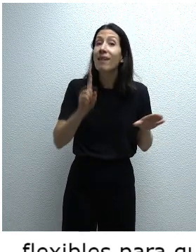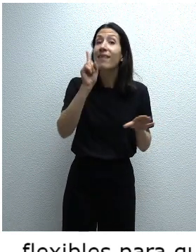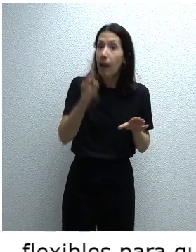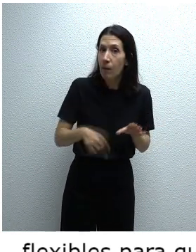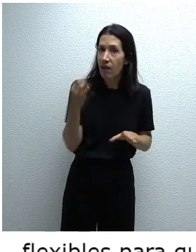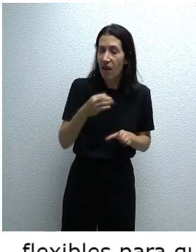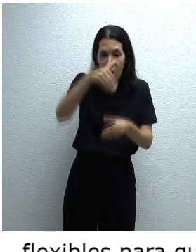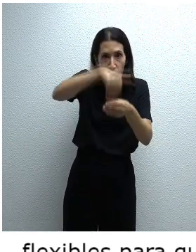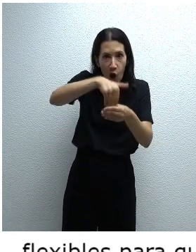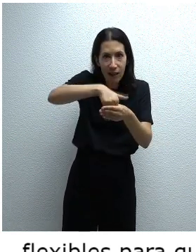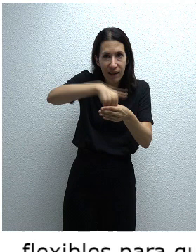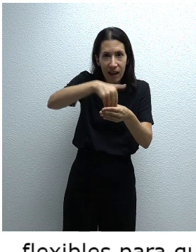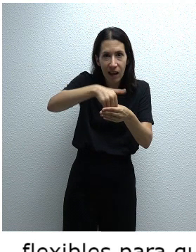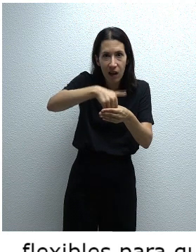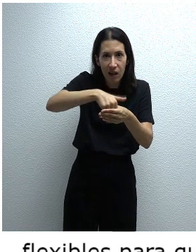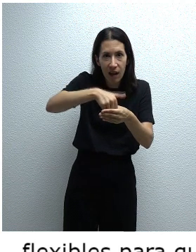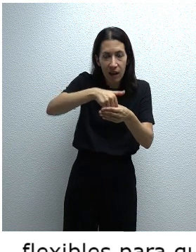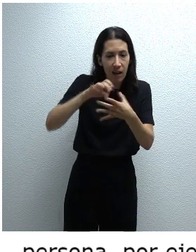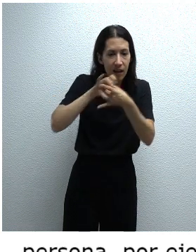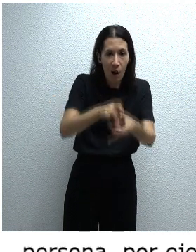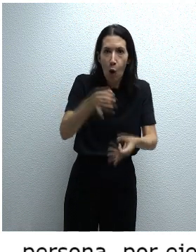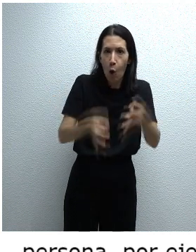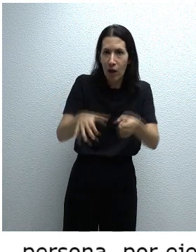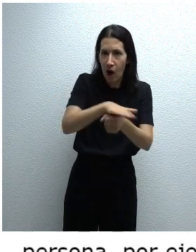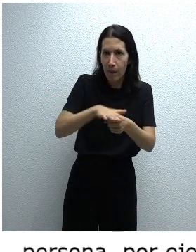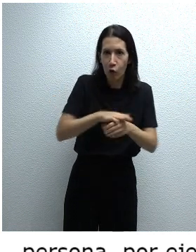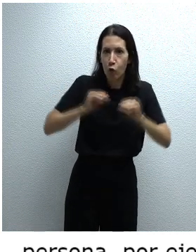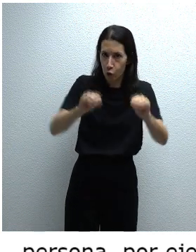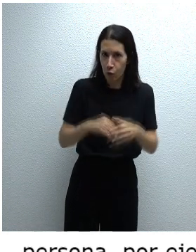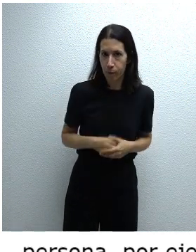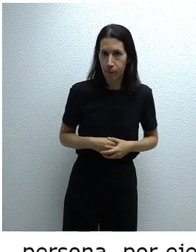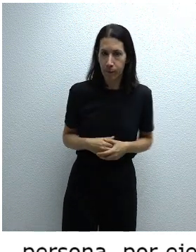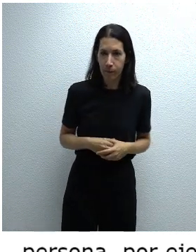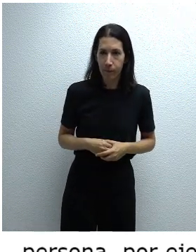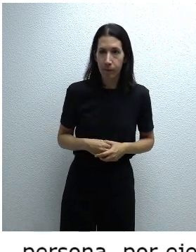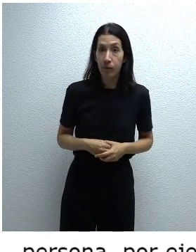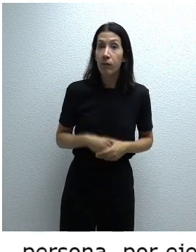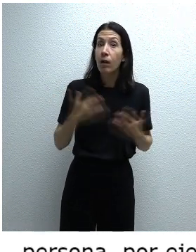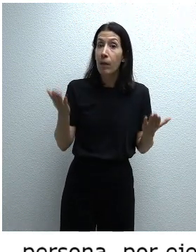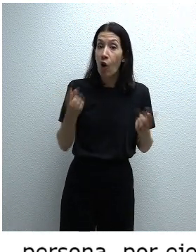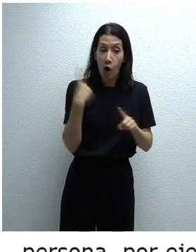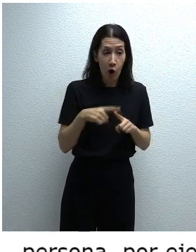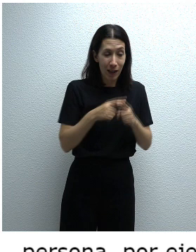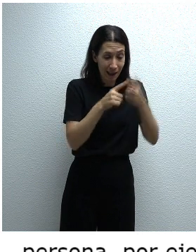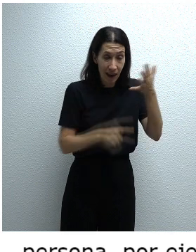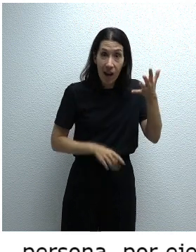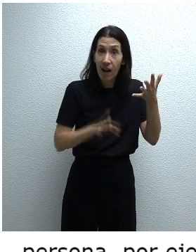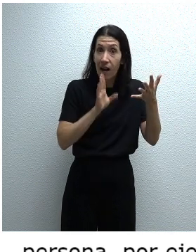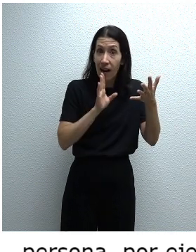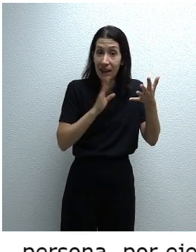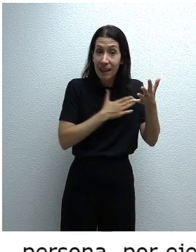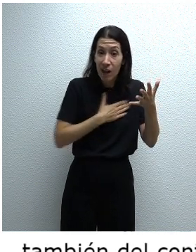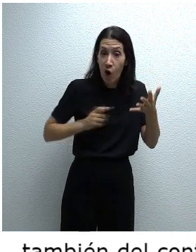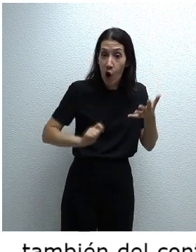contenido del negocio jurídico correspondiente. Eso por un lado. Pero para todo eso necesitamos por otro y